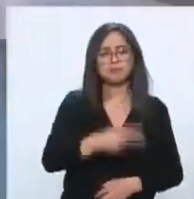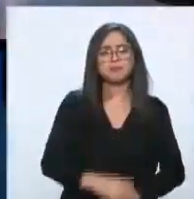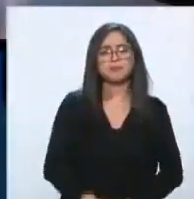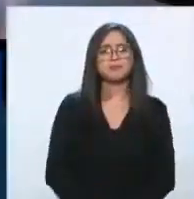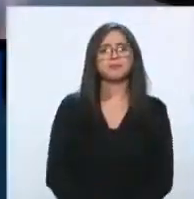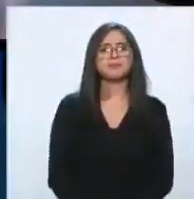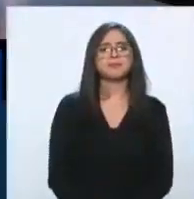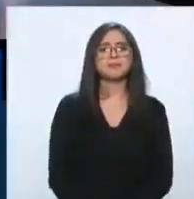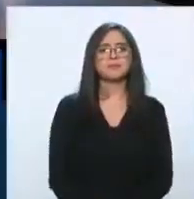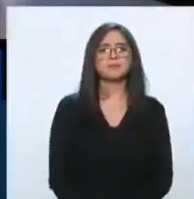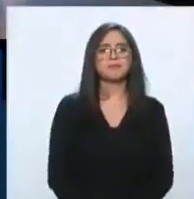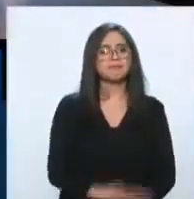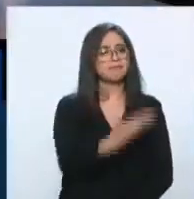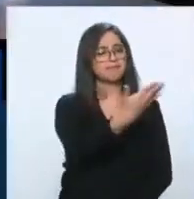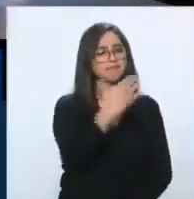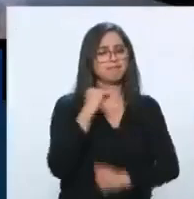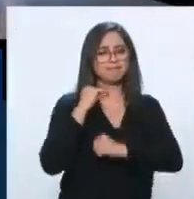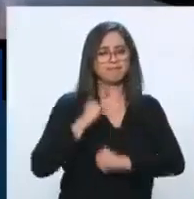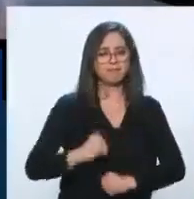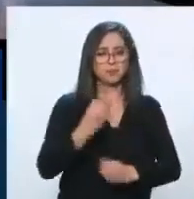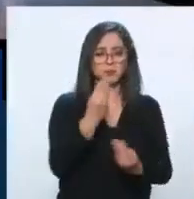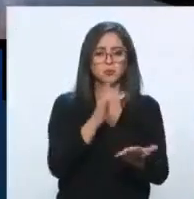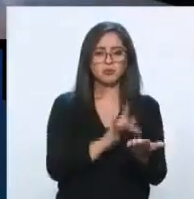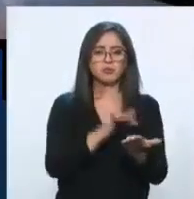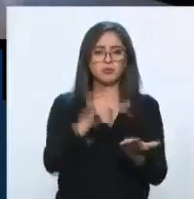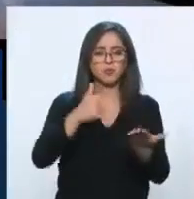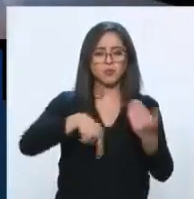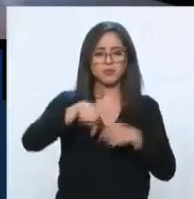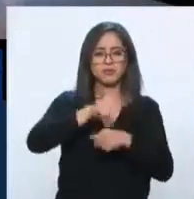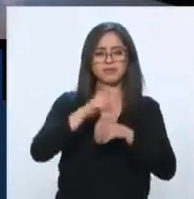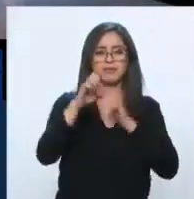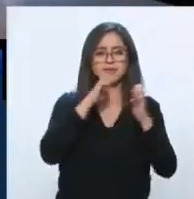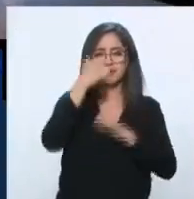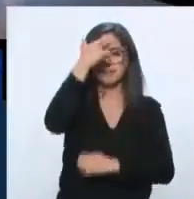bien. Comisionada, muchísimas gracias por habernos acompañado esta noche. Gracias a ustedes.